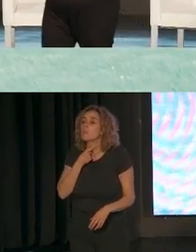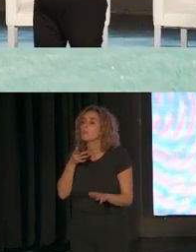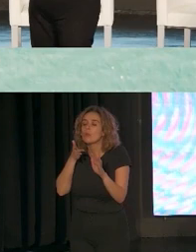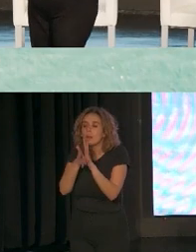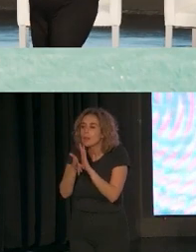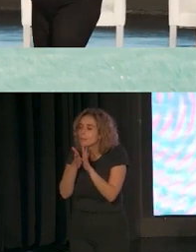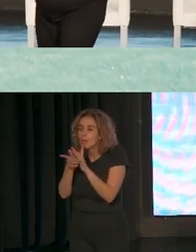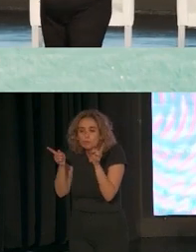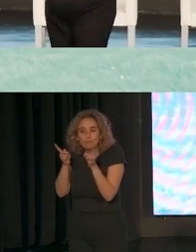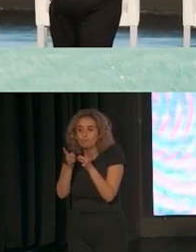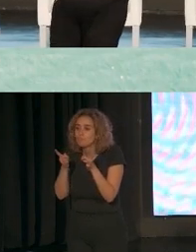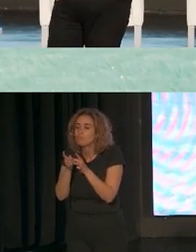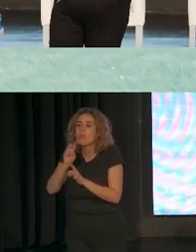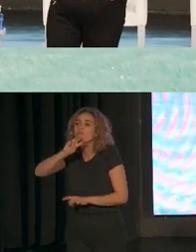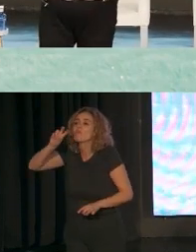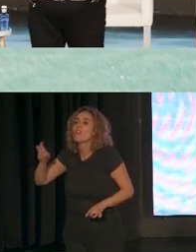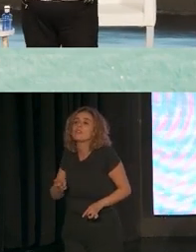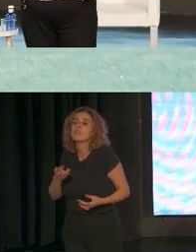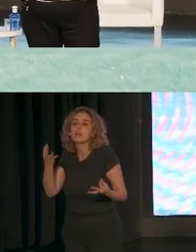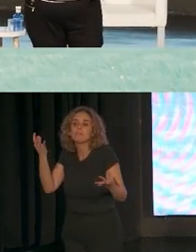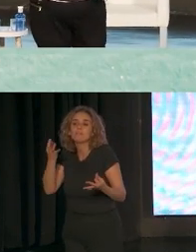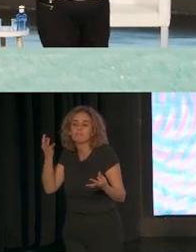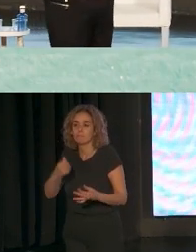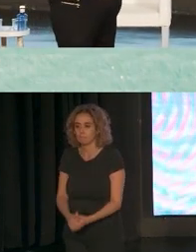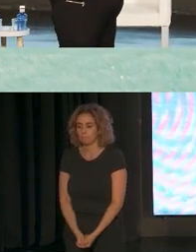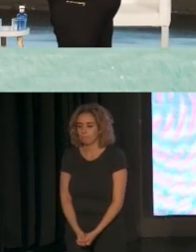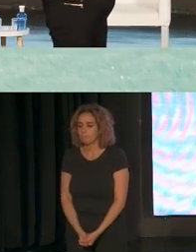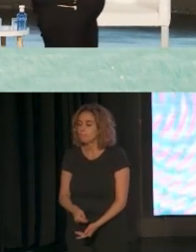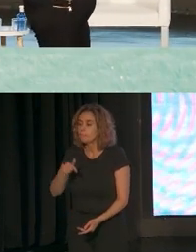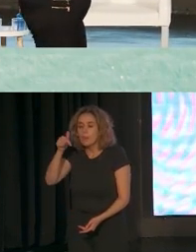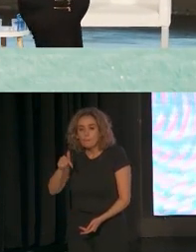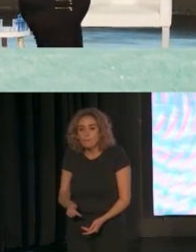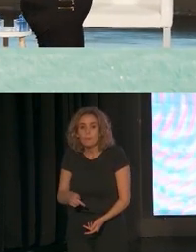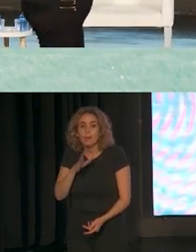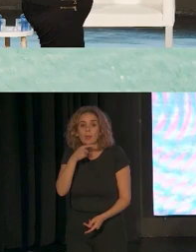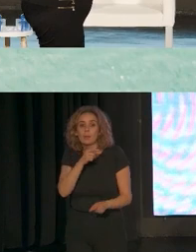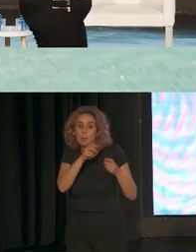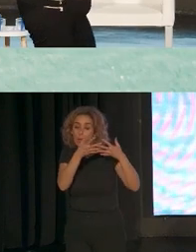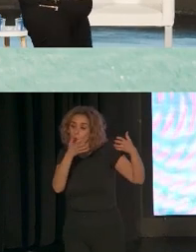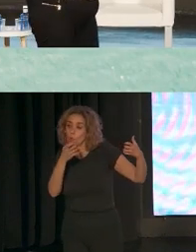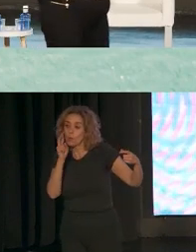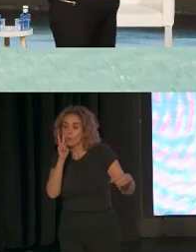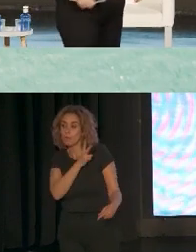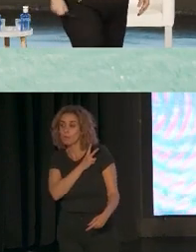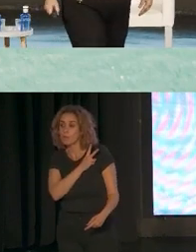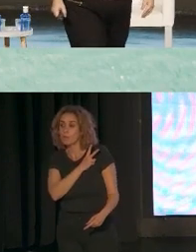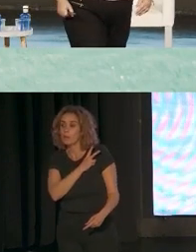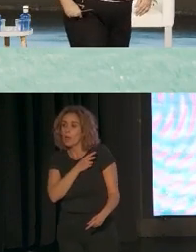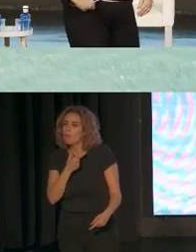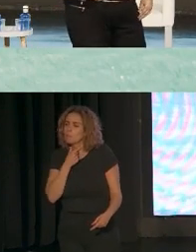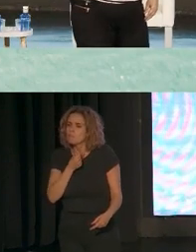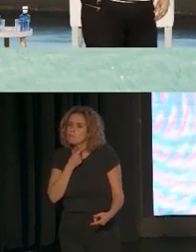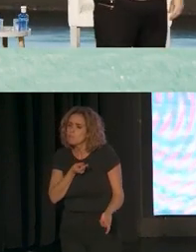brevemente Qué es eso de la diversidad Bueno pues para eso tenemos aquí una definición que me gusta